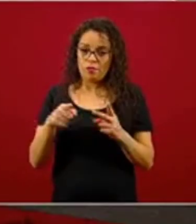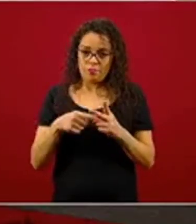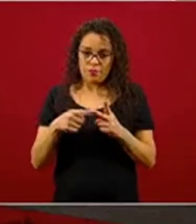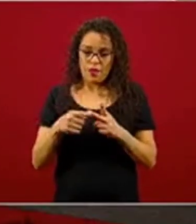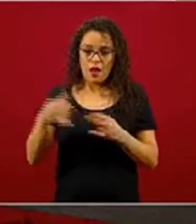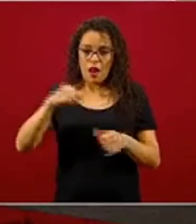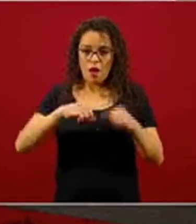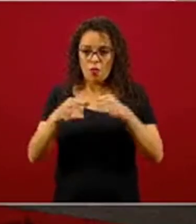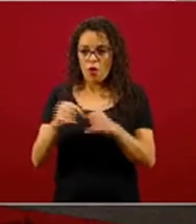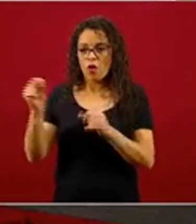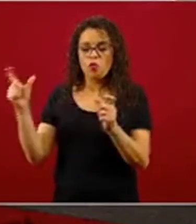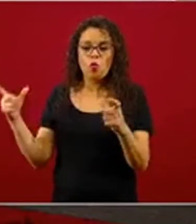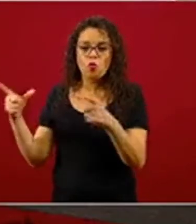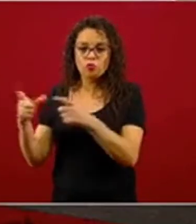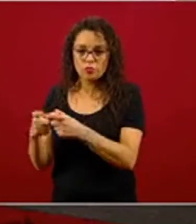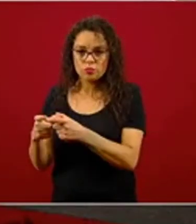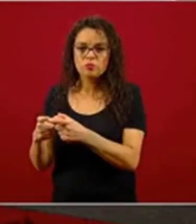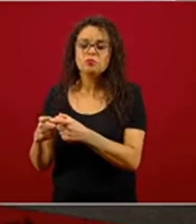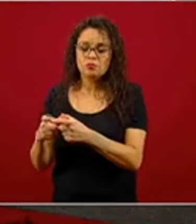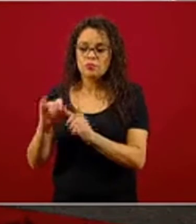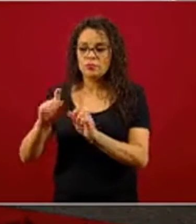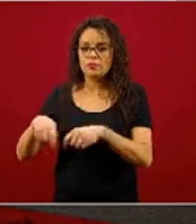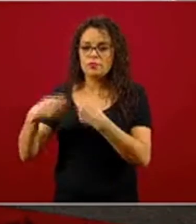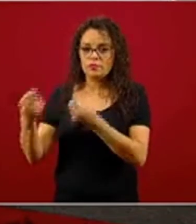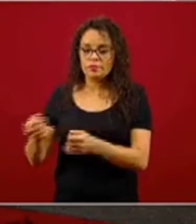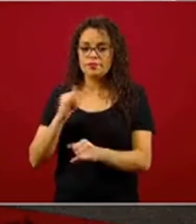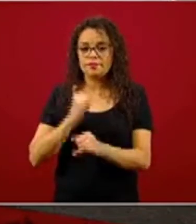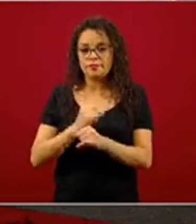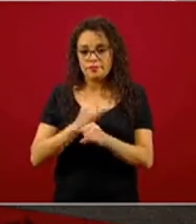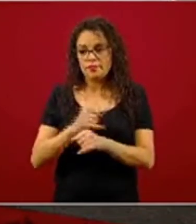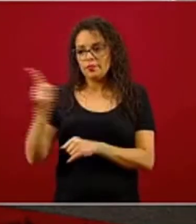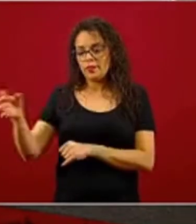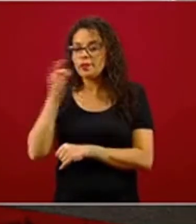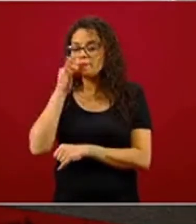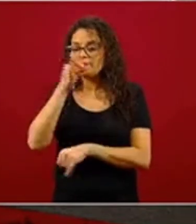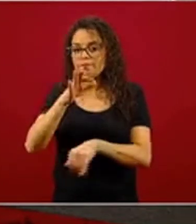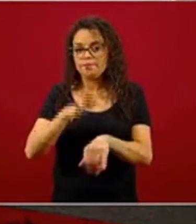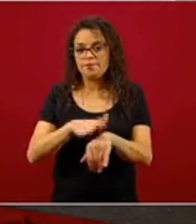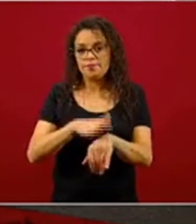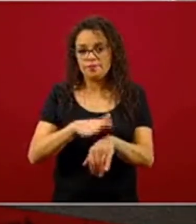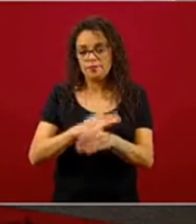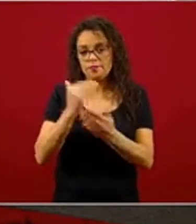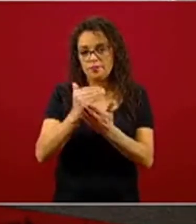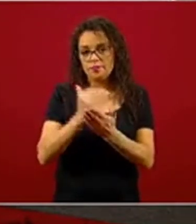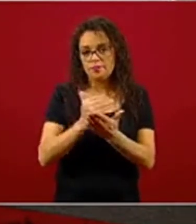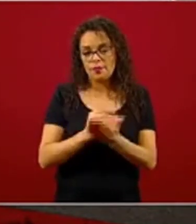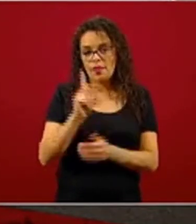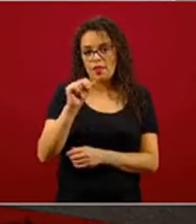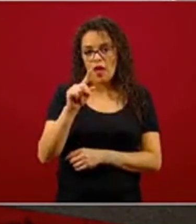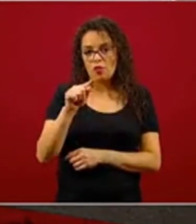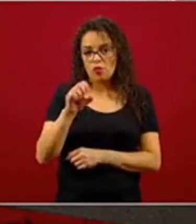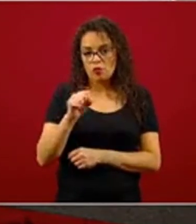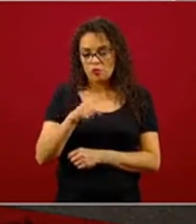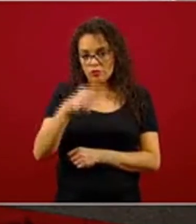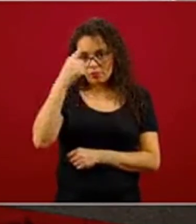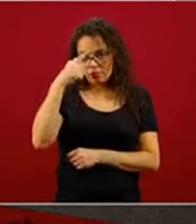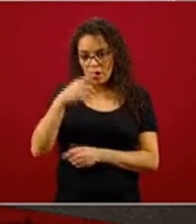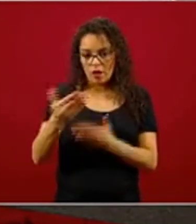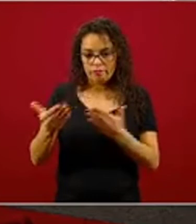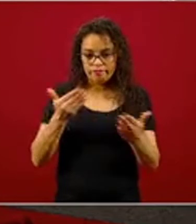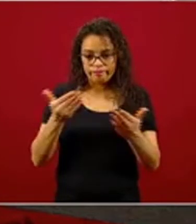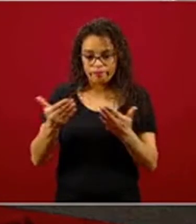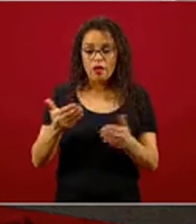en una página web a través del cual notificarán los datos, las variables que les hemos pedido para tener esta